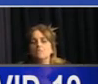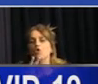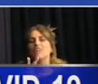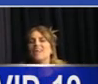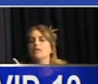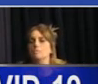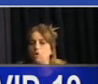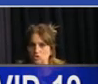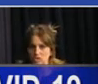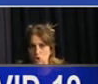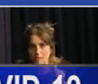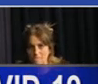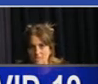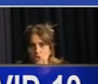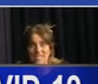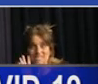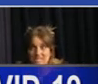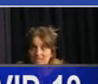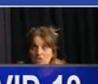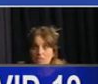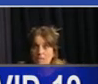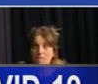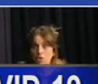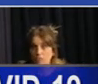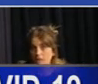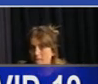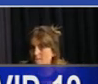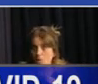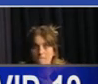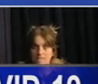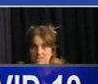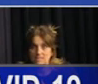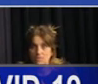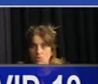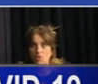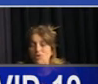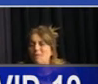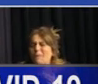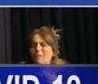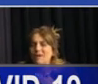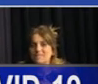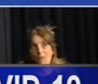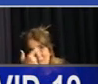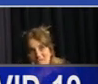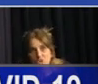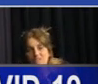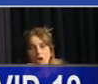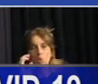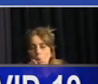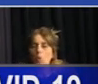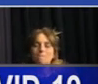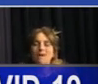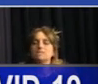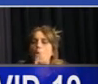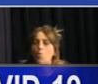y teniendo presente que la permanencia máxima de quien realiza el ejercicio no podrá superar una hora por